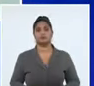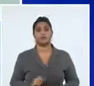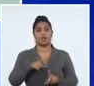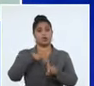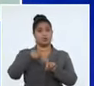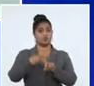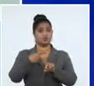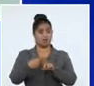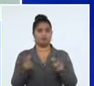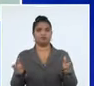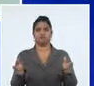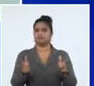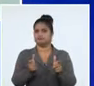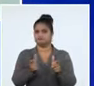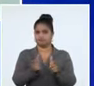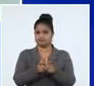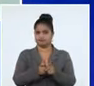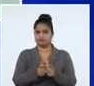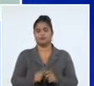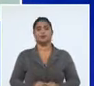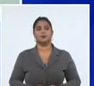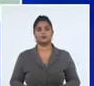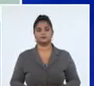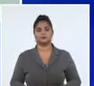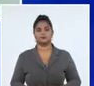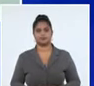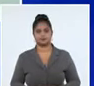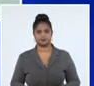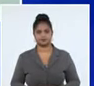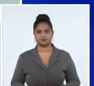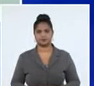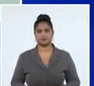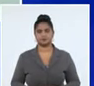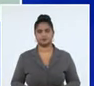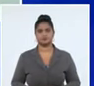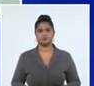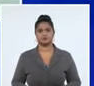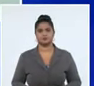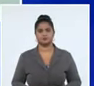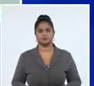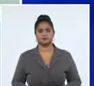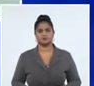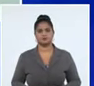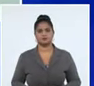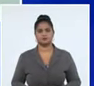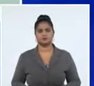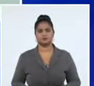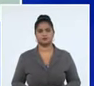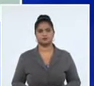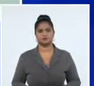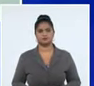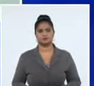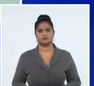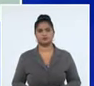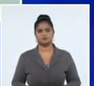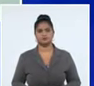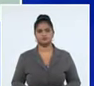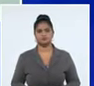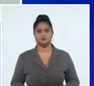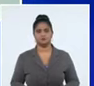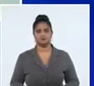que realizamos diariamente, porque todavía, y creo que no lo lograremos en